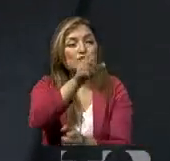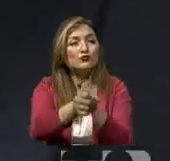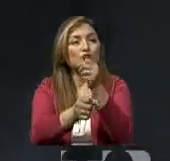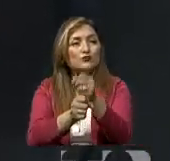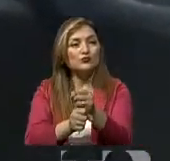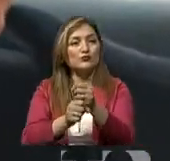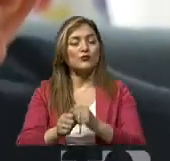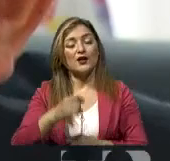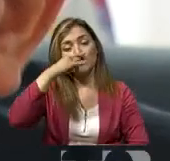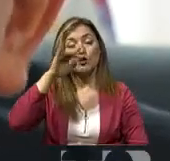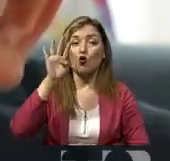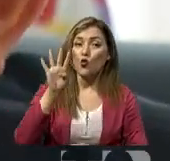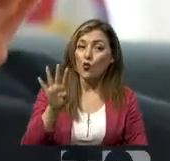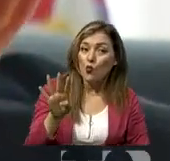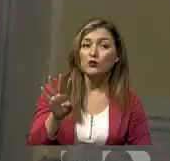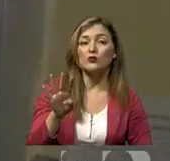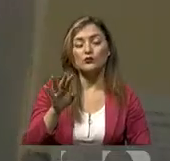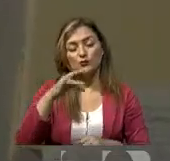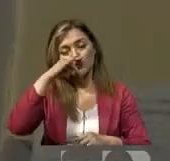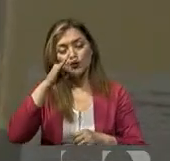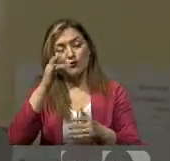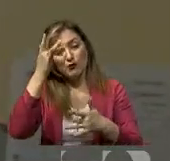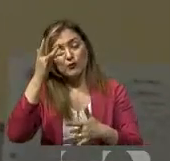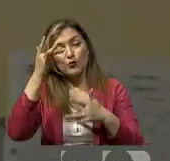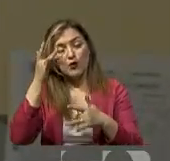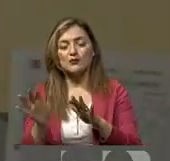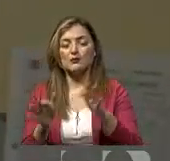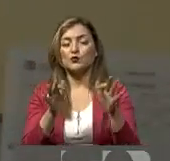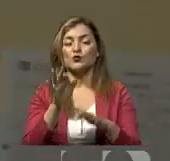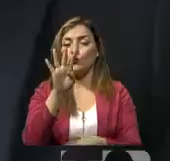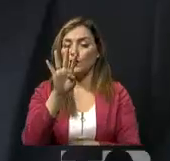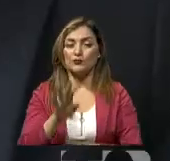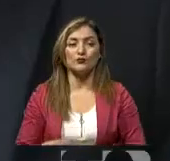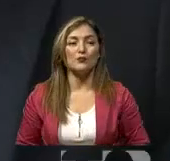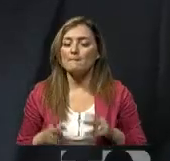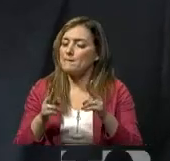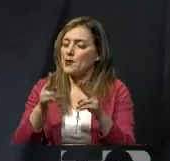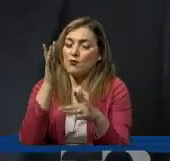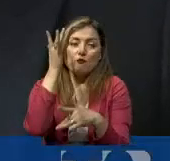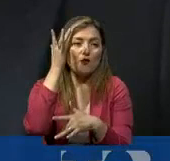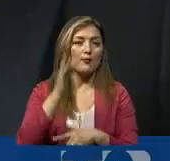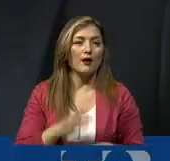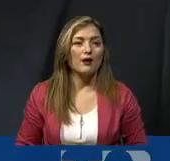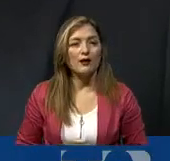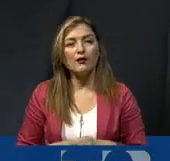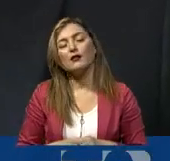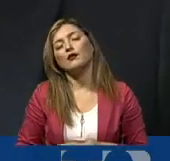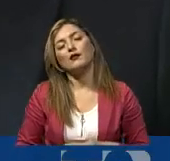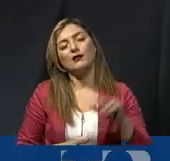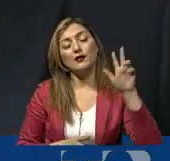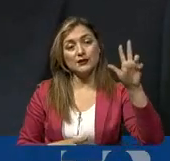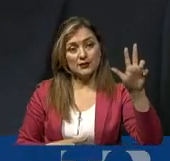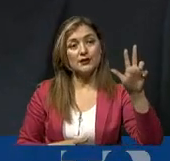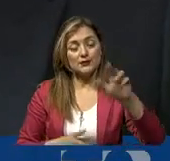cuatro menores con esta misma patología han sido tratados en esta casa de salud de ellos tres de ellos